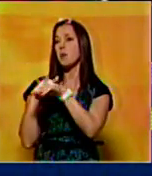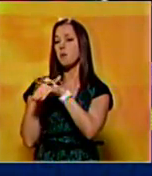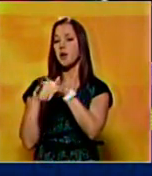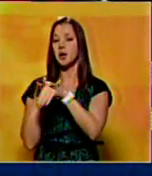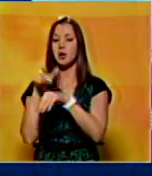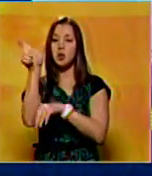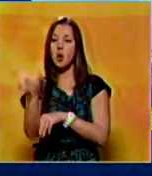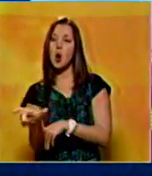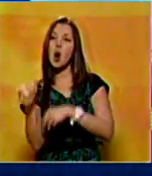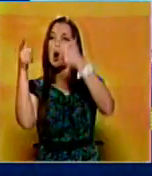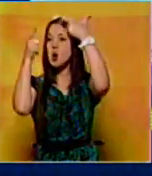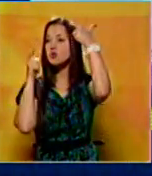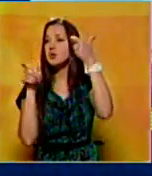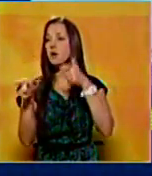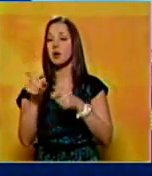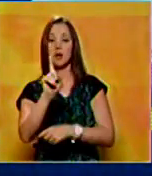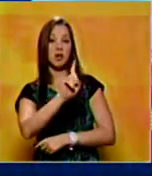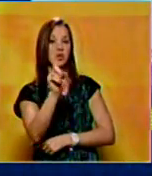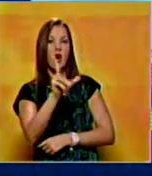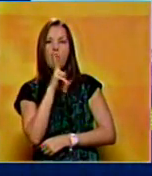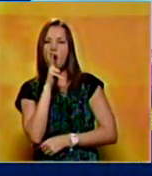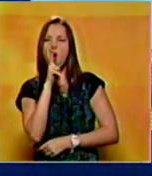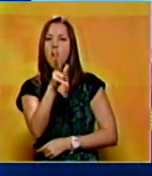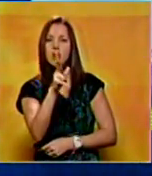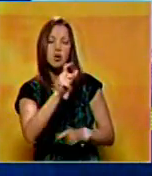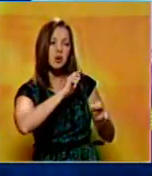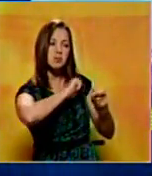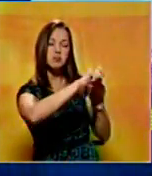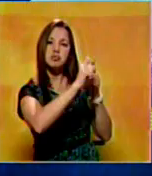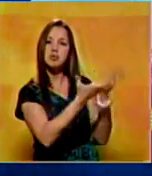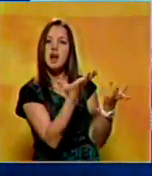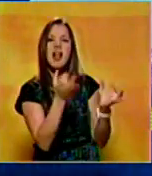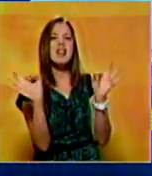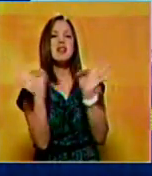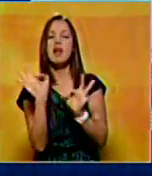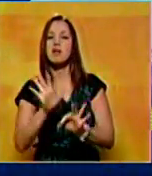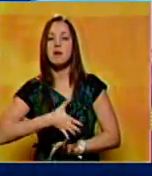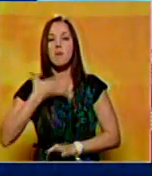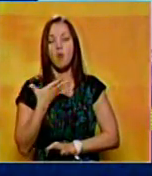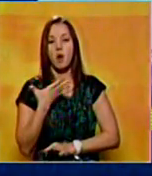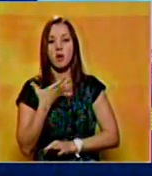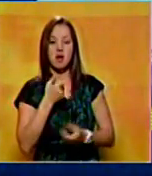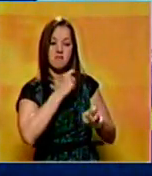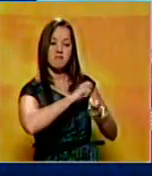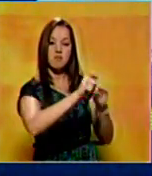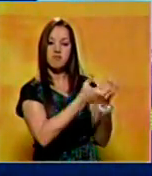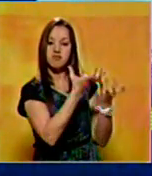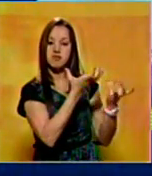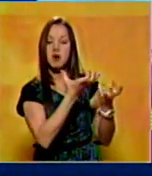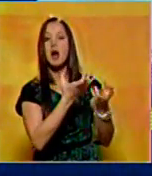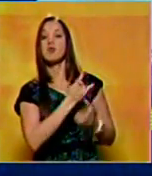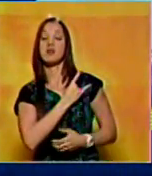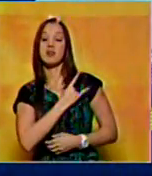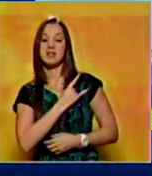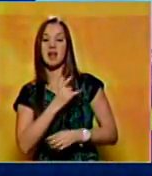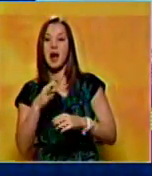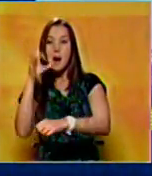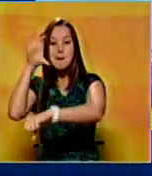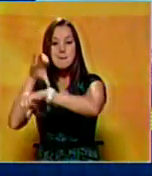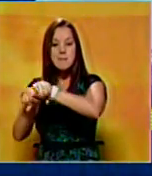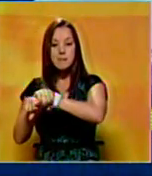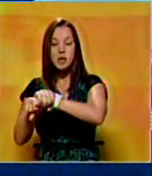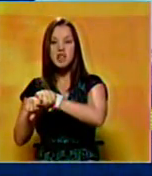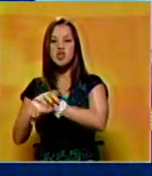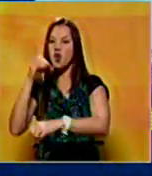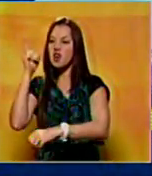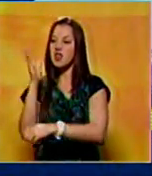que hizo es horroroso. Nadie tiene excusa para quemar una universidad. Preso y todo el peso de la ley,